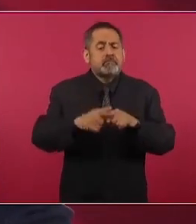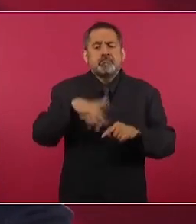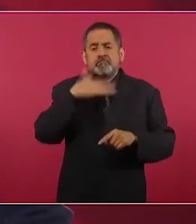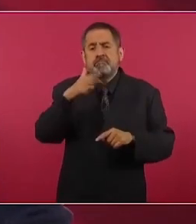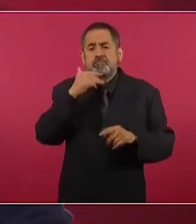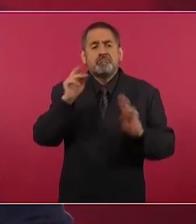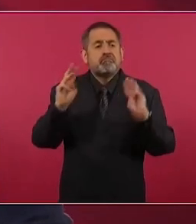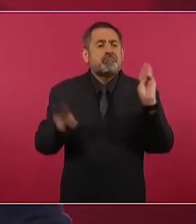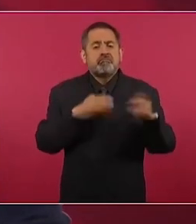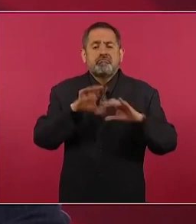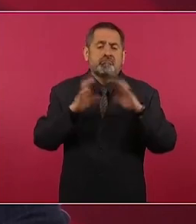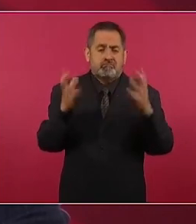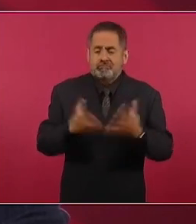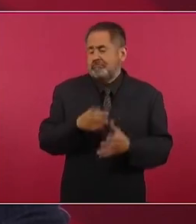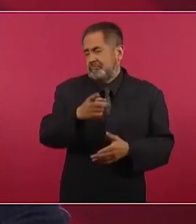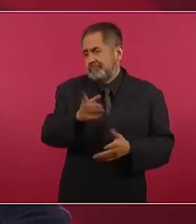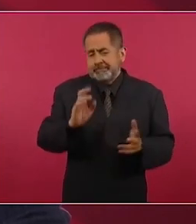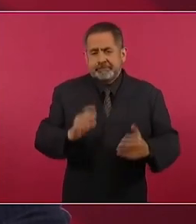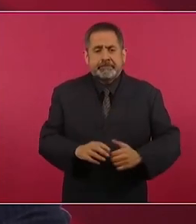mundo.